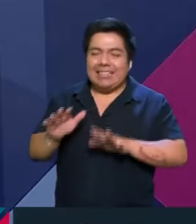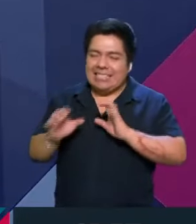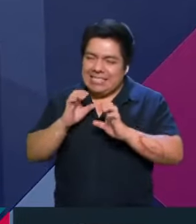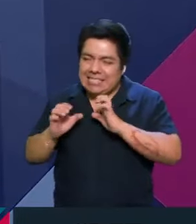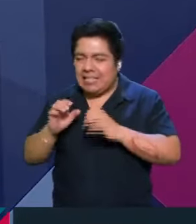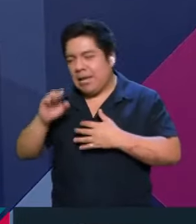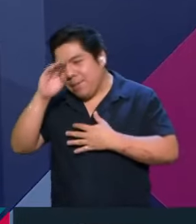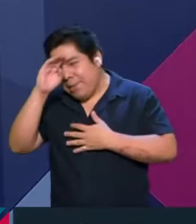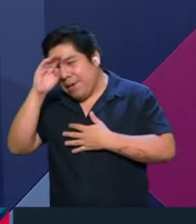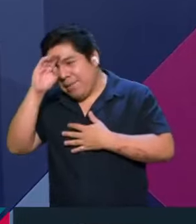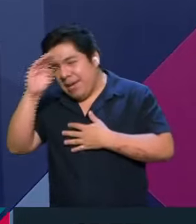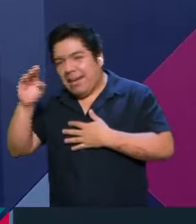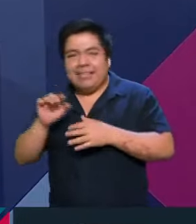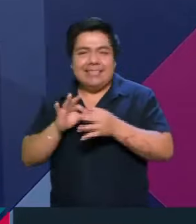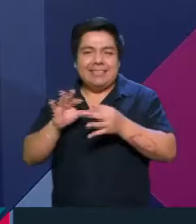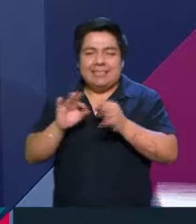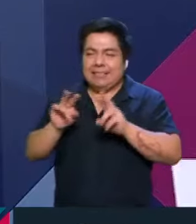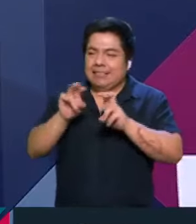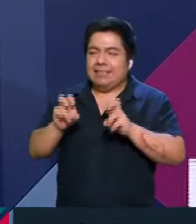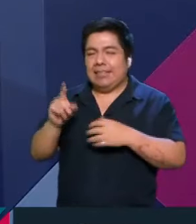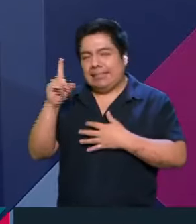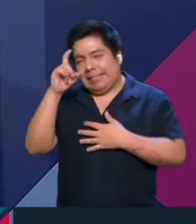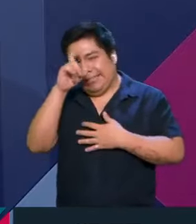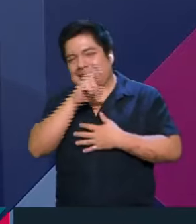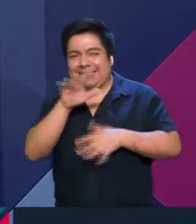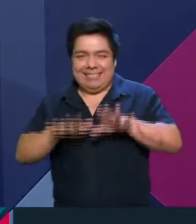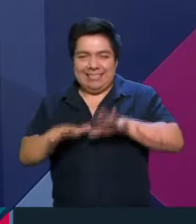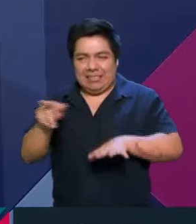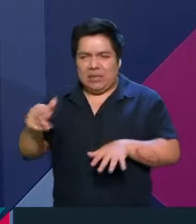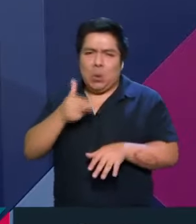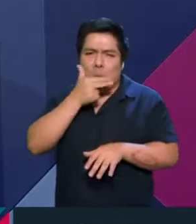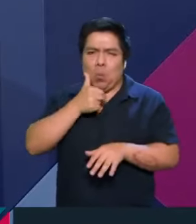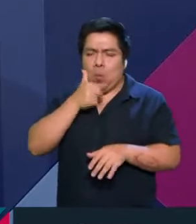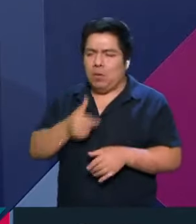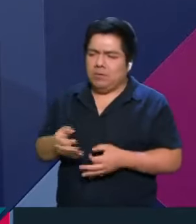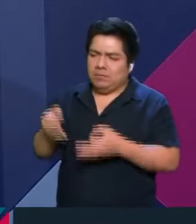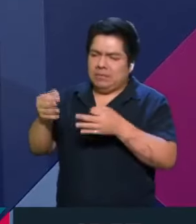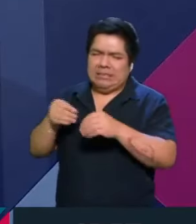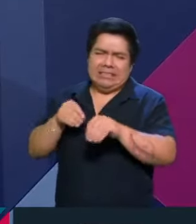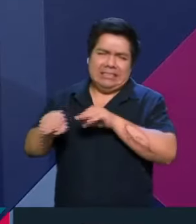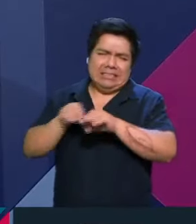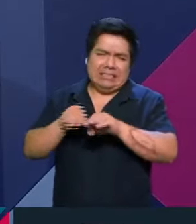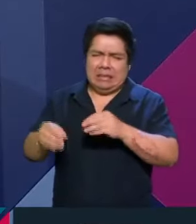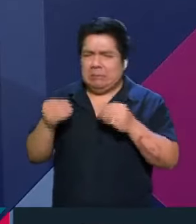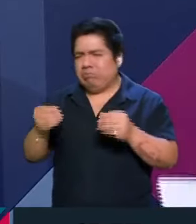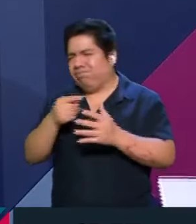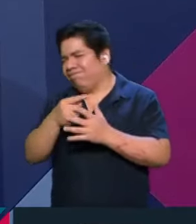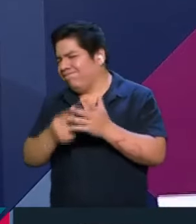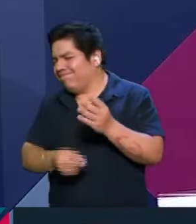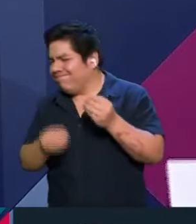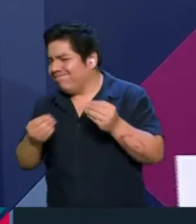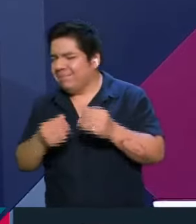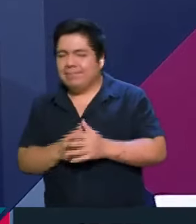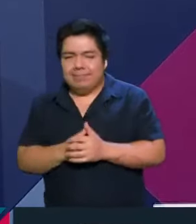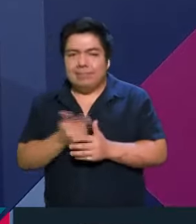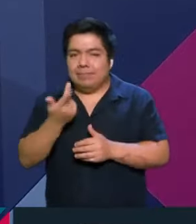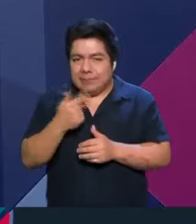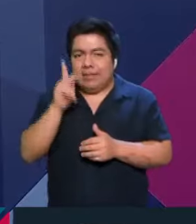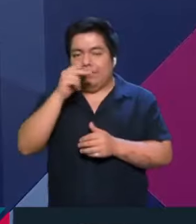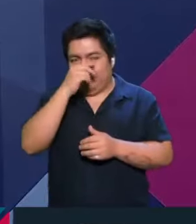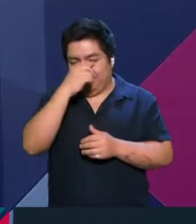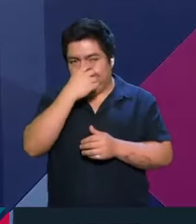hacerlo reflexionar sobre estos temas, ¿no? Él es un hombre de mucha chamba, de mucha talacha, pero al final